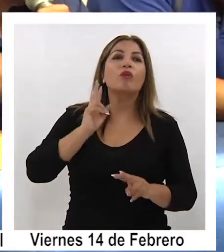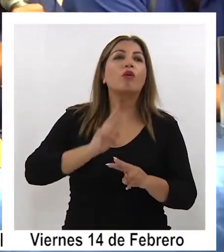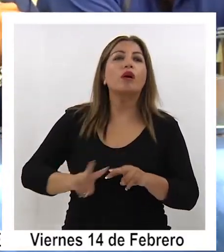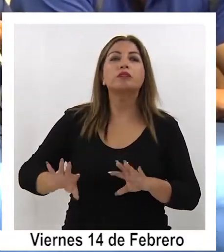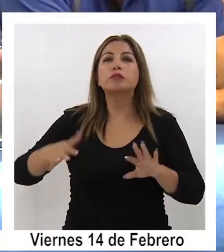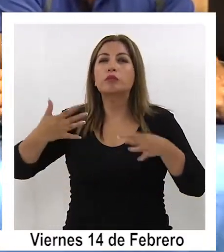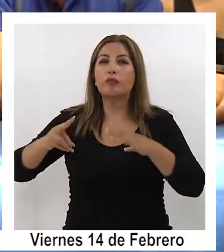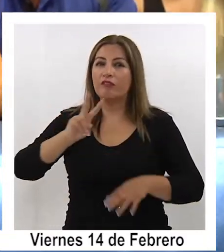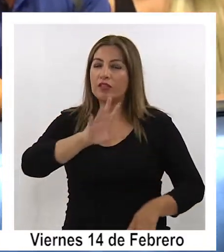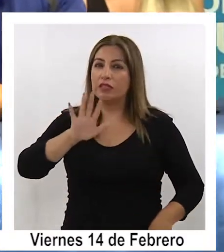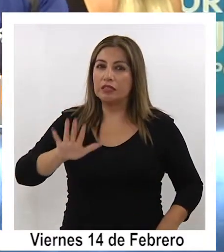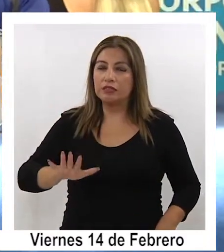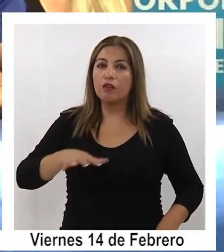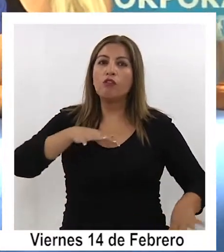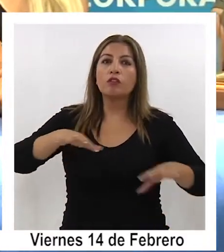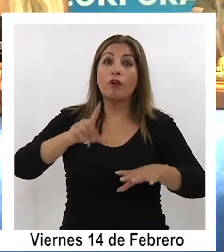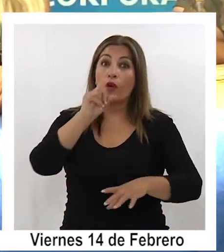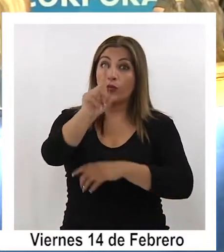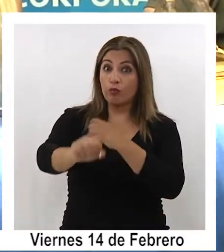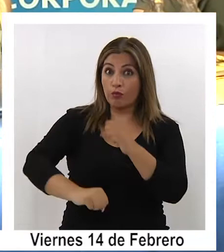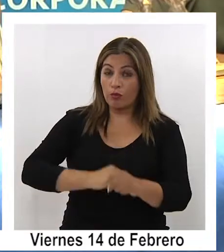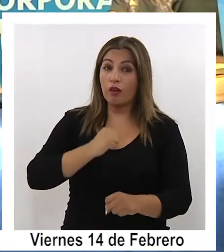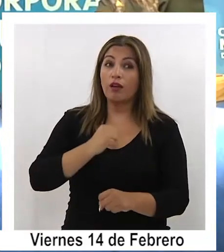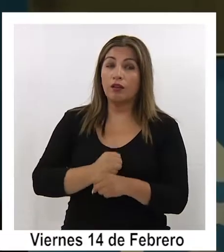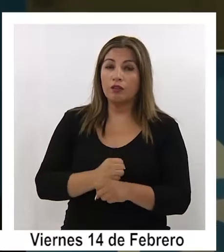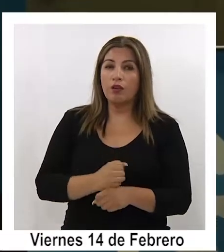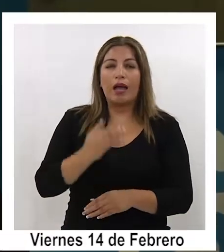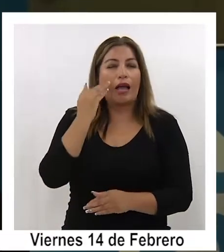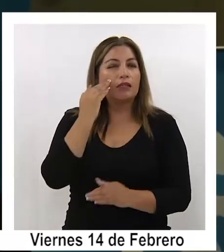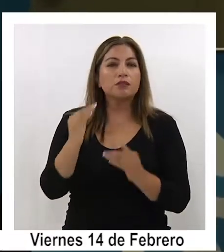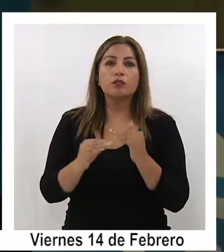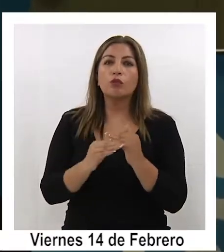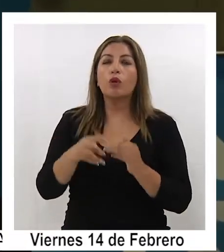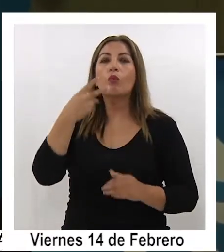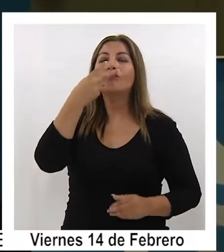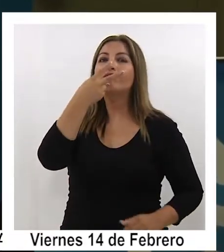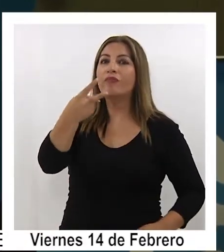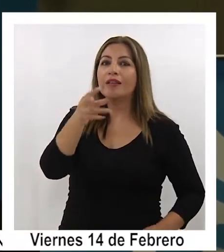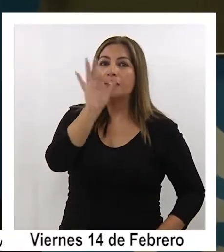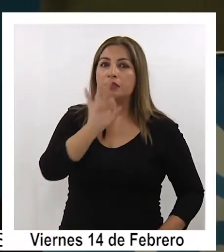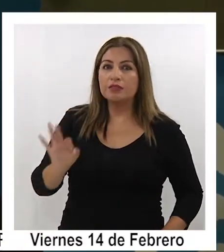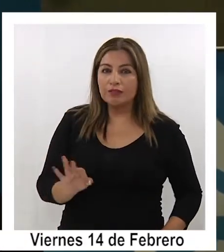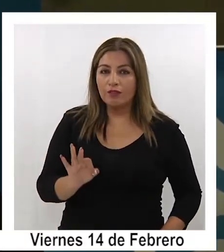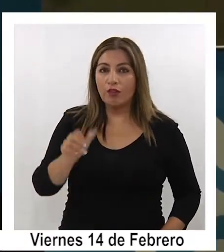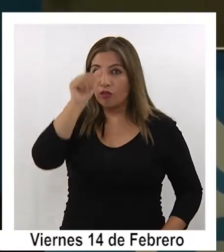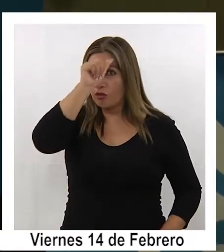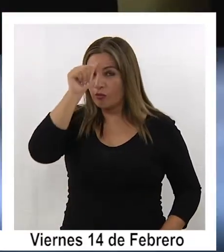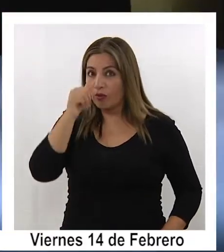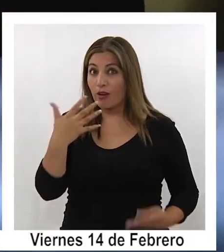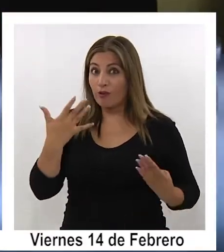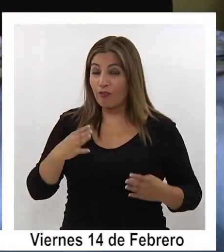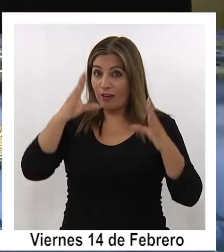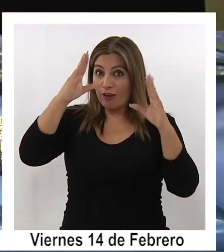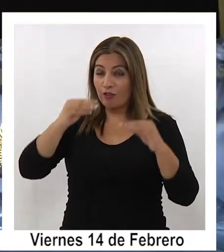Físico-Culturismo realiza alrededor de 25 eventos al año, similares a lo que se verá el sábado y domingo desde las